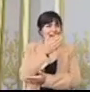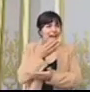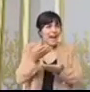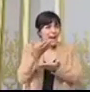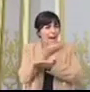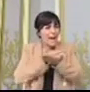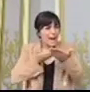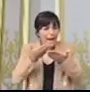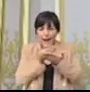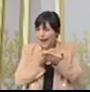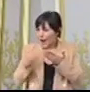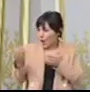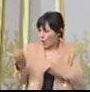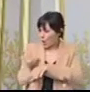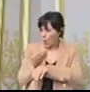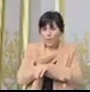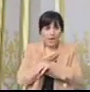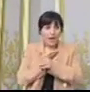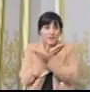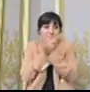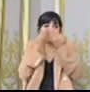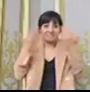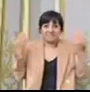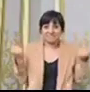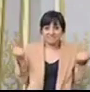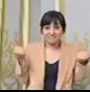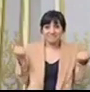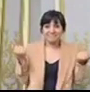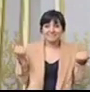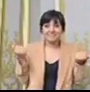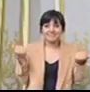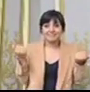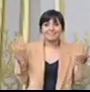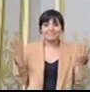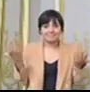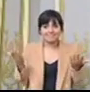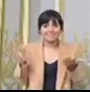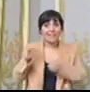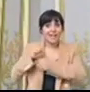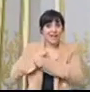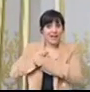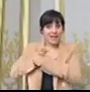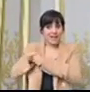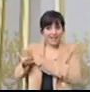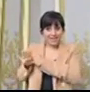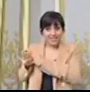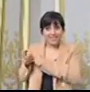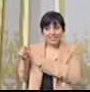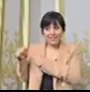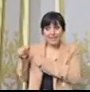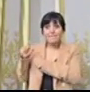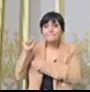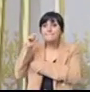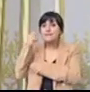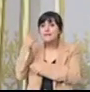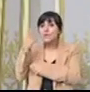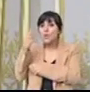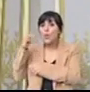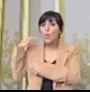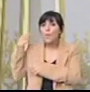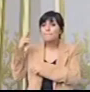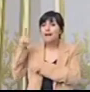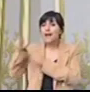convivencia. La pandemia nos llevó a confinarnos el 21 de marzo de